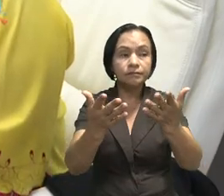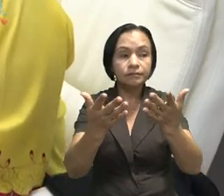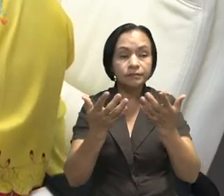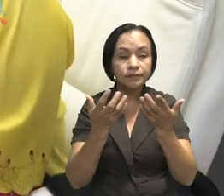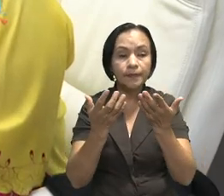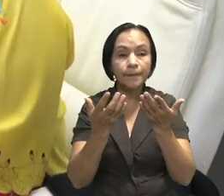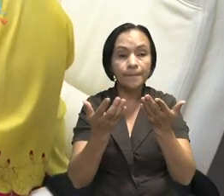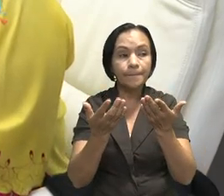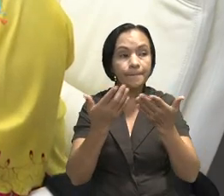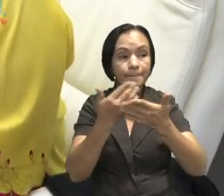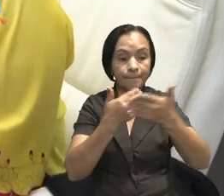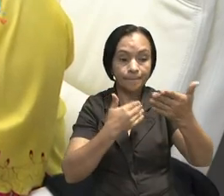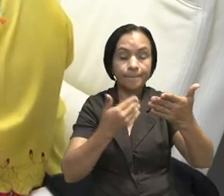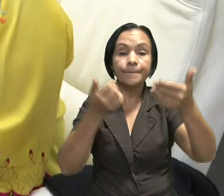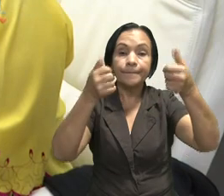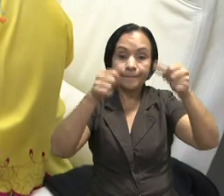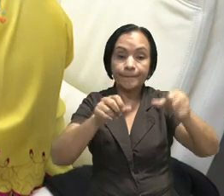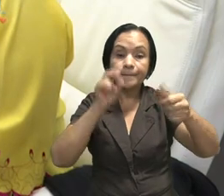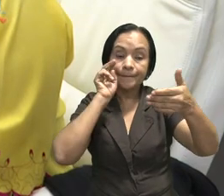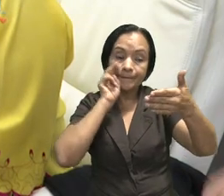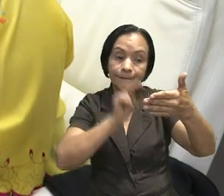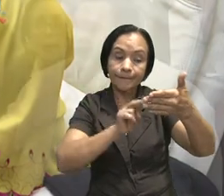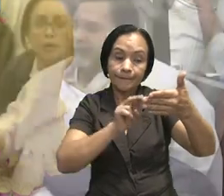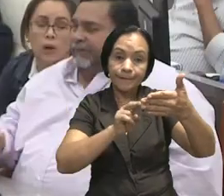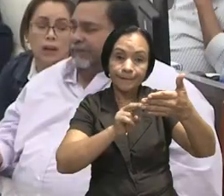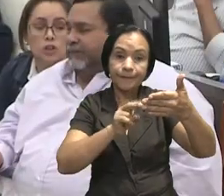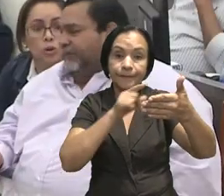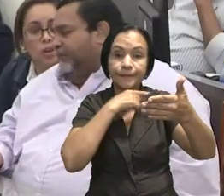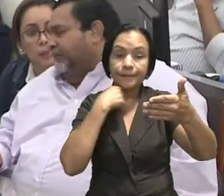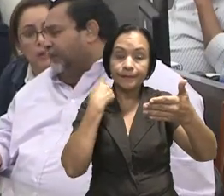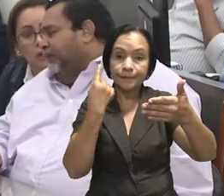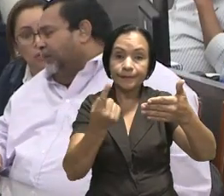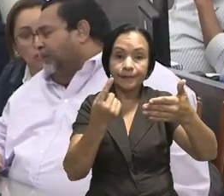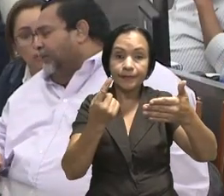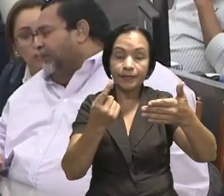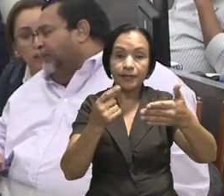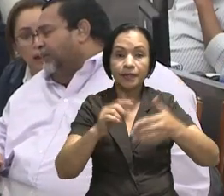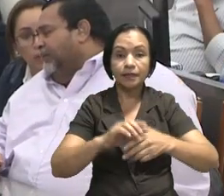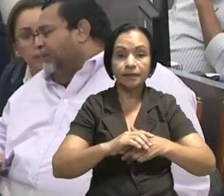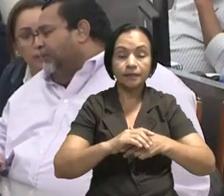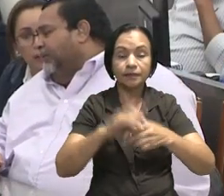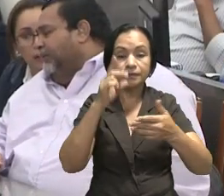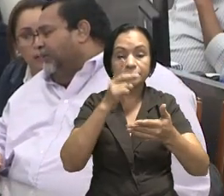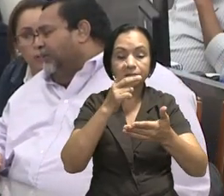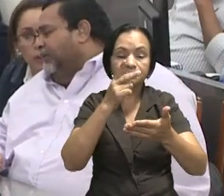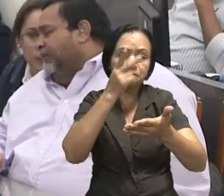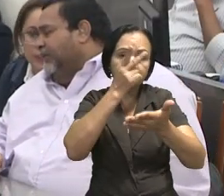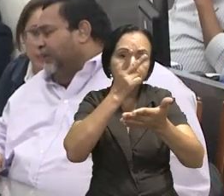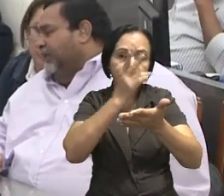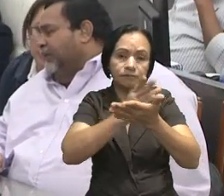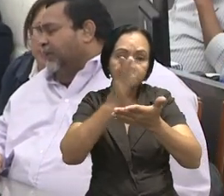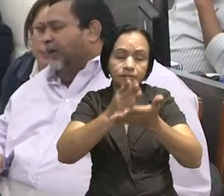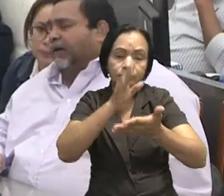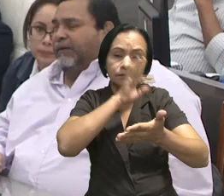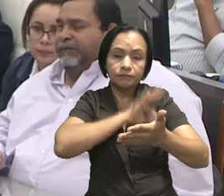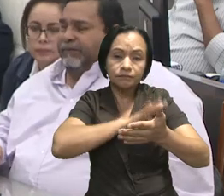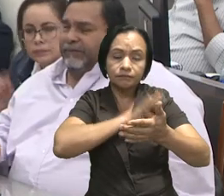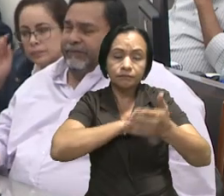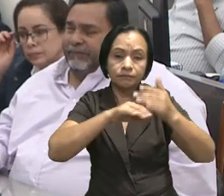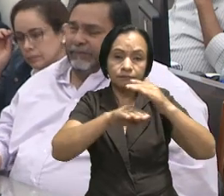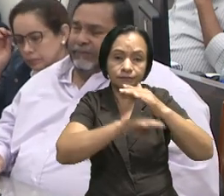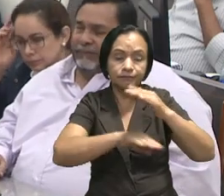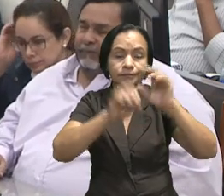solicitamos que sea tomada en cuenta, ¿verdad?, el doble salario mínimo que